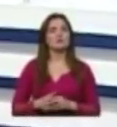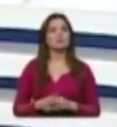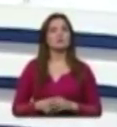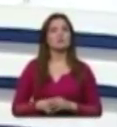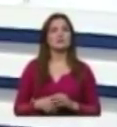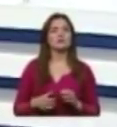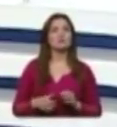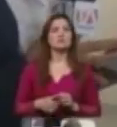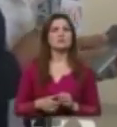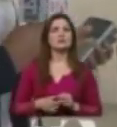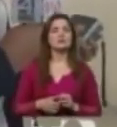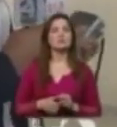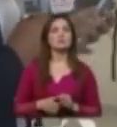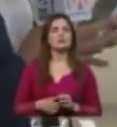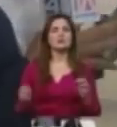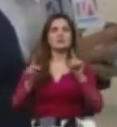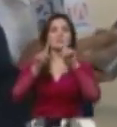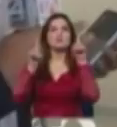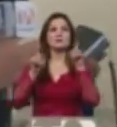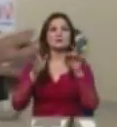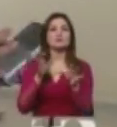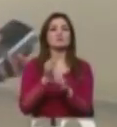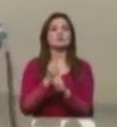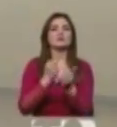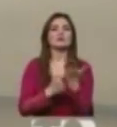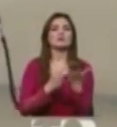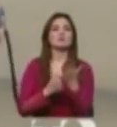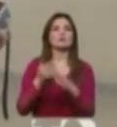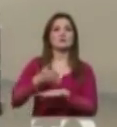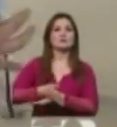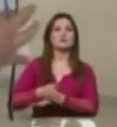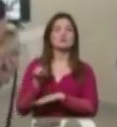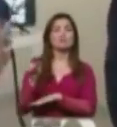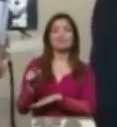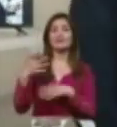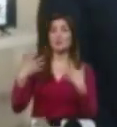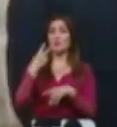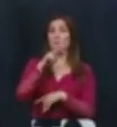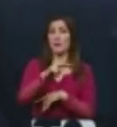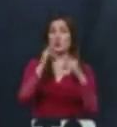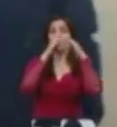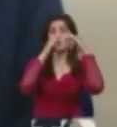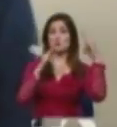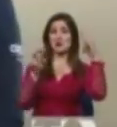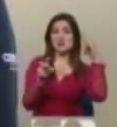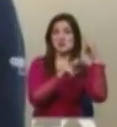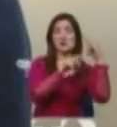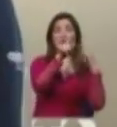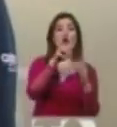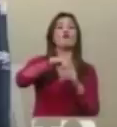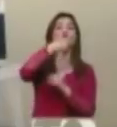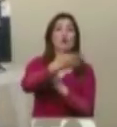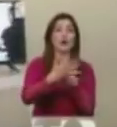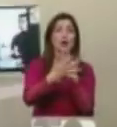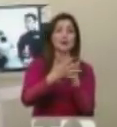Perfecto. César, tenemos otra pregunta para ti. ¿Qué acciones se va a tomar después de estas agresiones que vimos el día sábado y domingo en el momento de